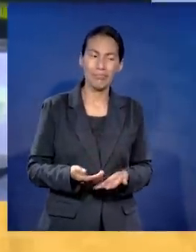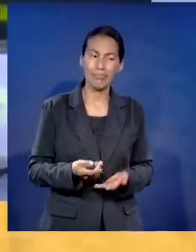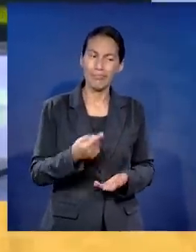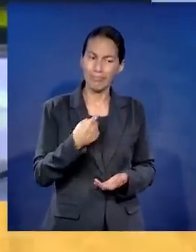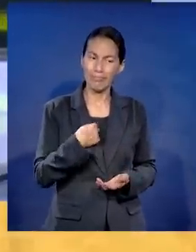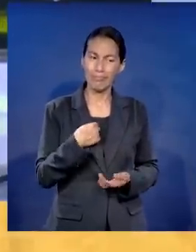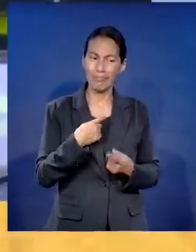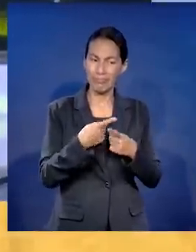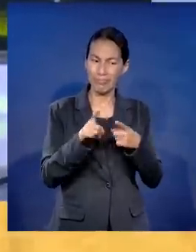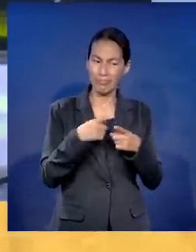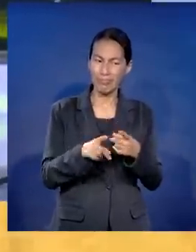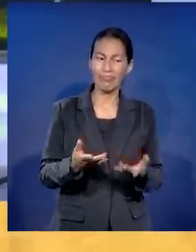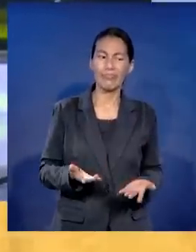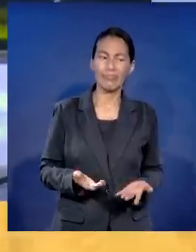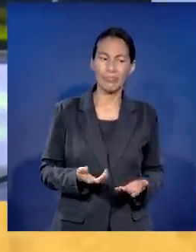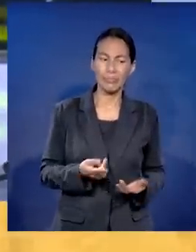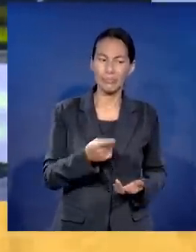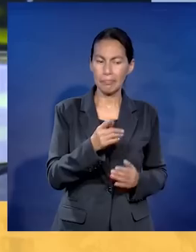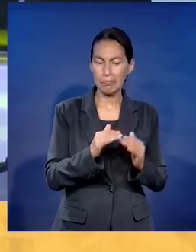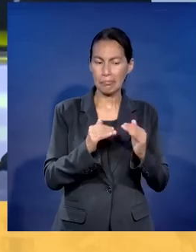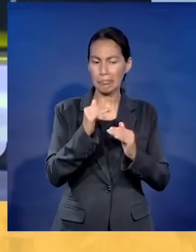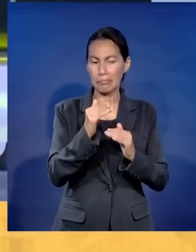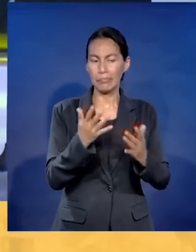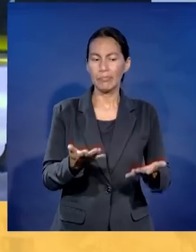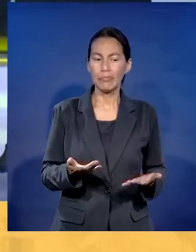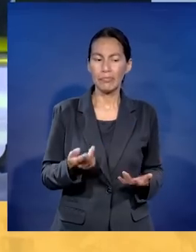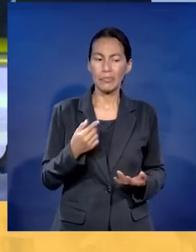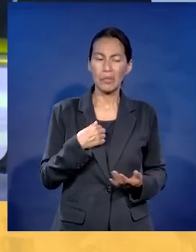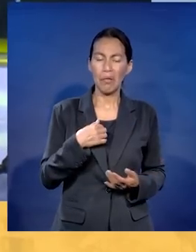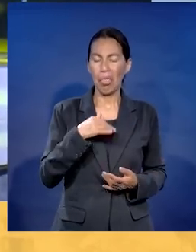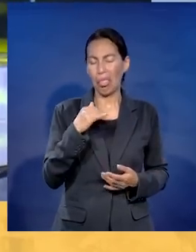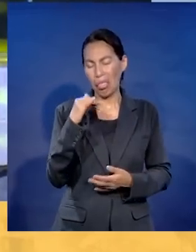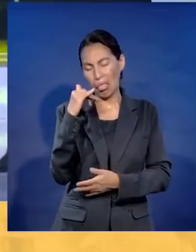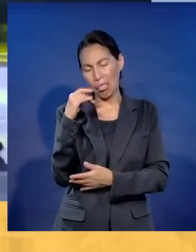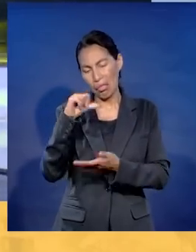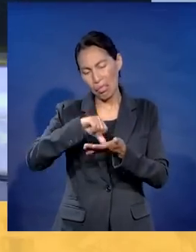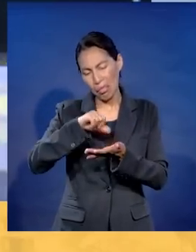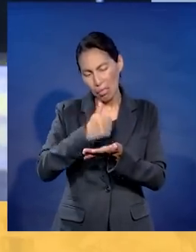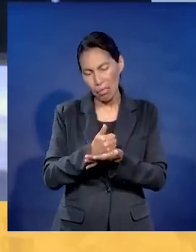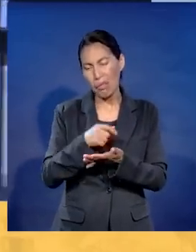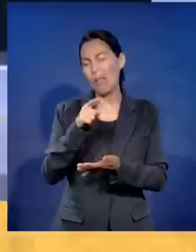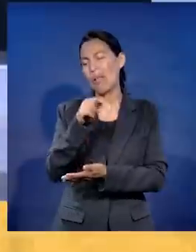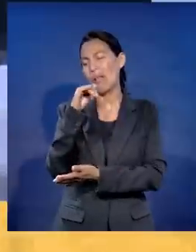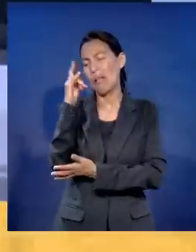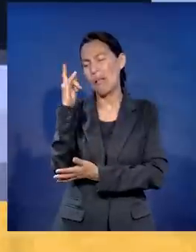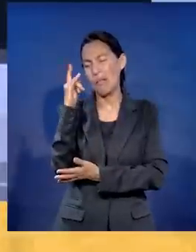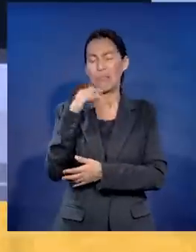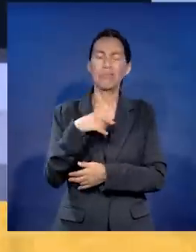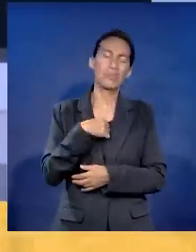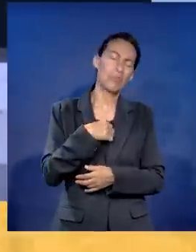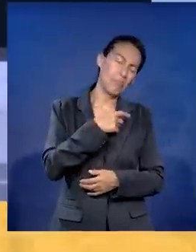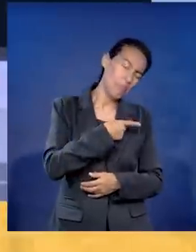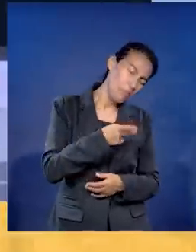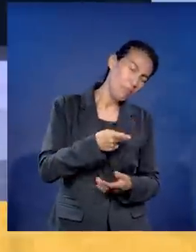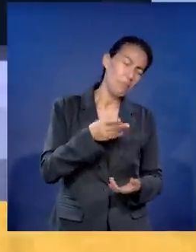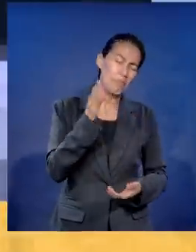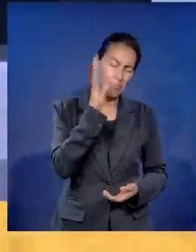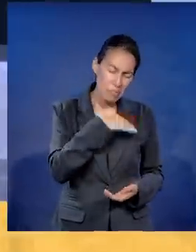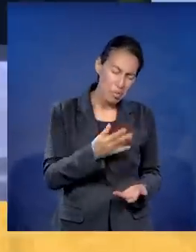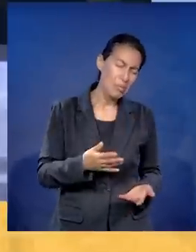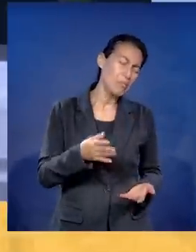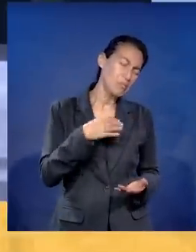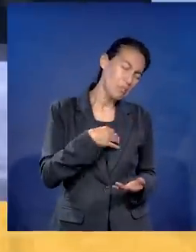y a mí me desprecia porque yo no soy de su clase Sí pues como yo no soy yo no soy alto y él sí empiezas tu pensamiento